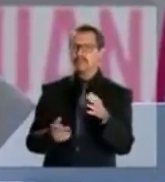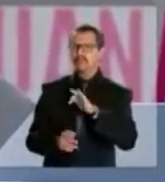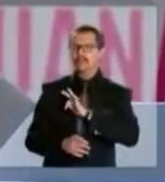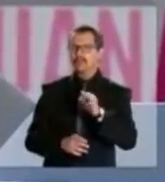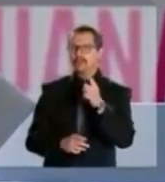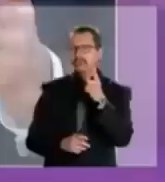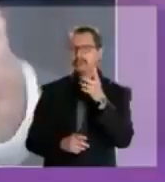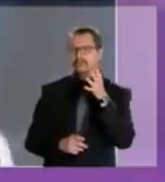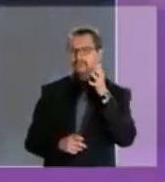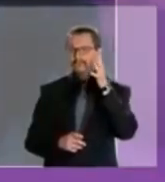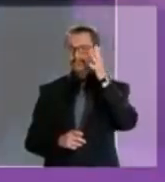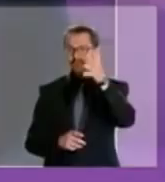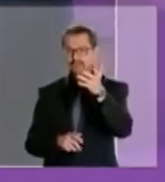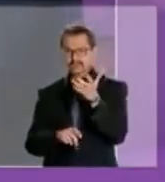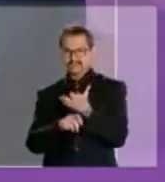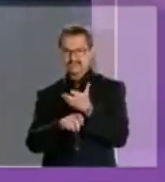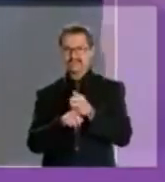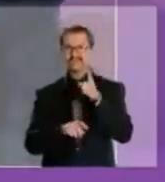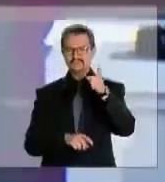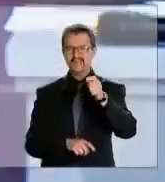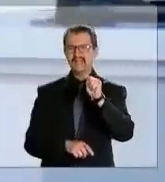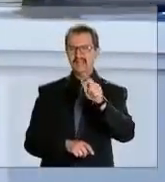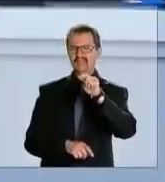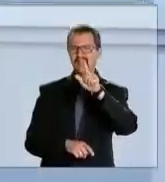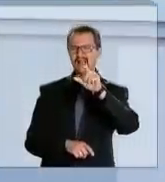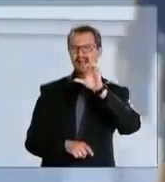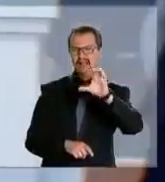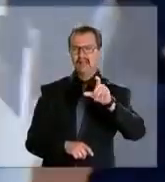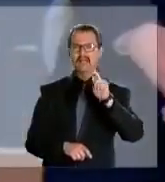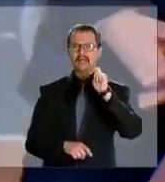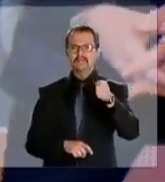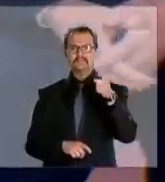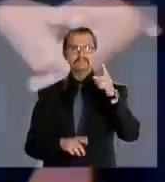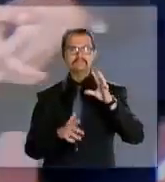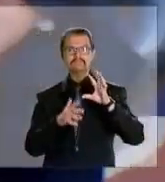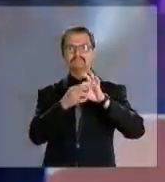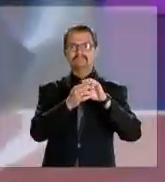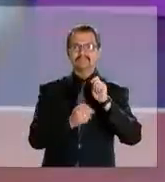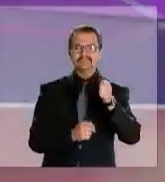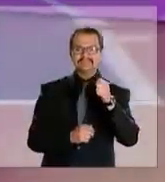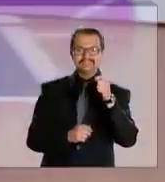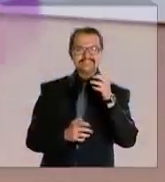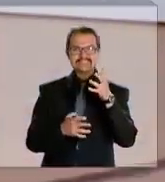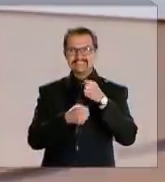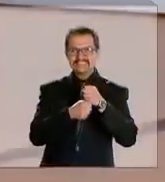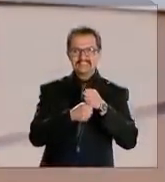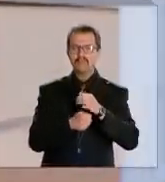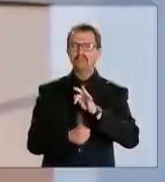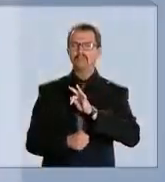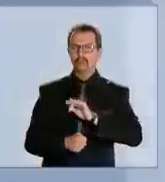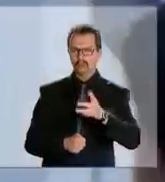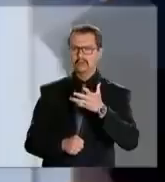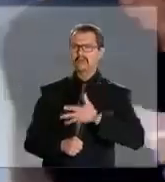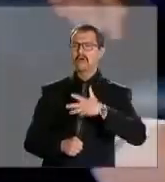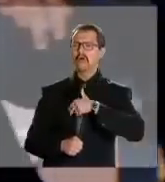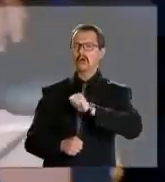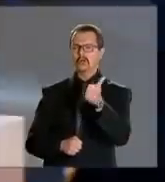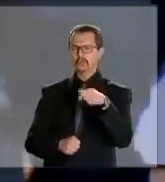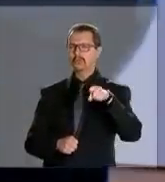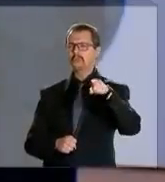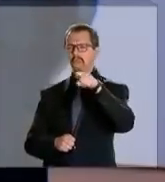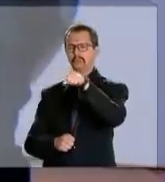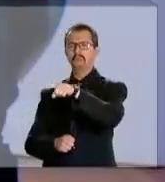por la dependencia del tlc muy buenas noches muy buenas noches de oliva leon muchas felicidades al santos el luis ángel tenemos